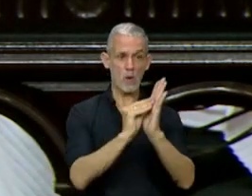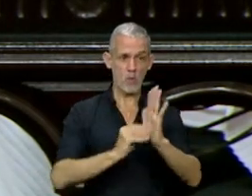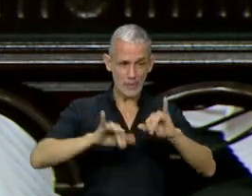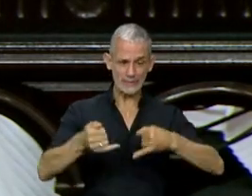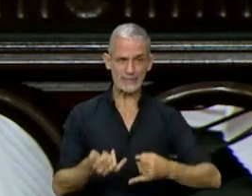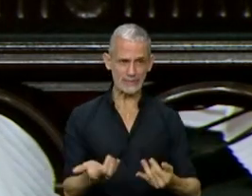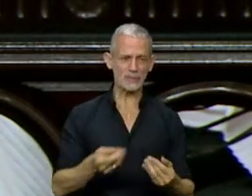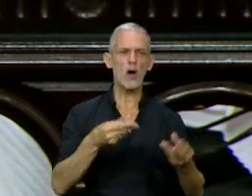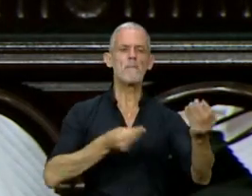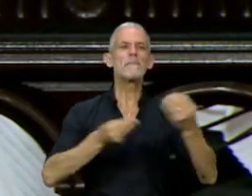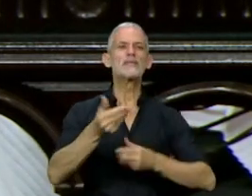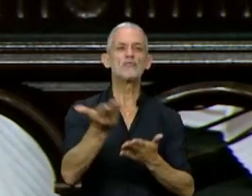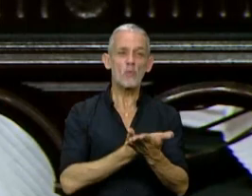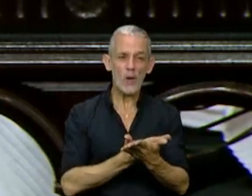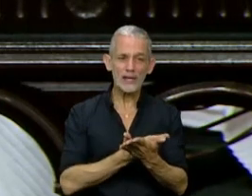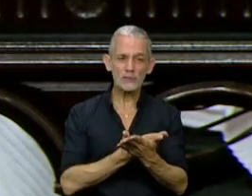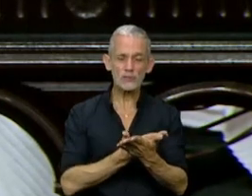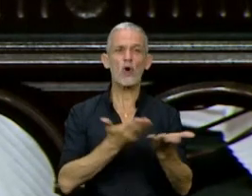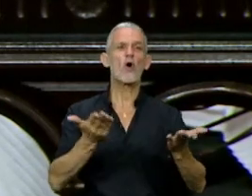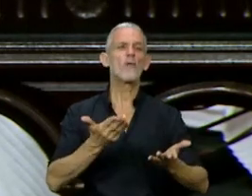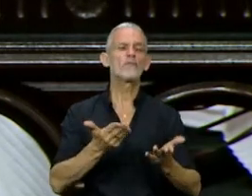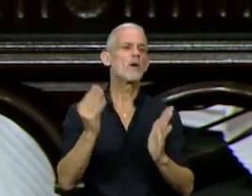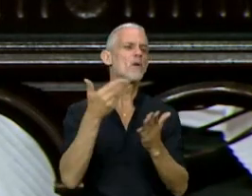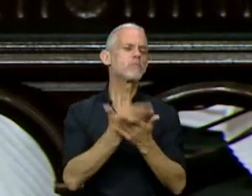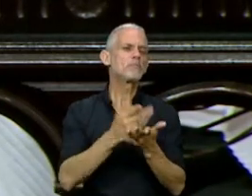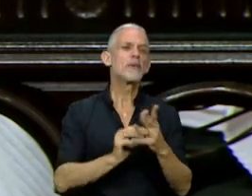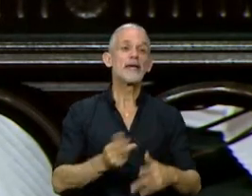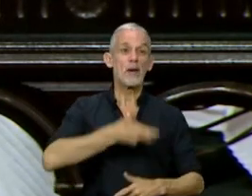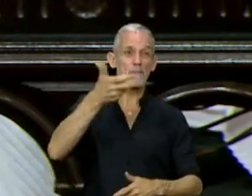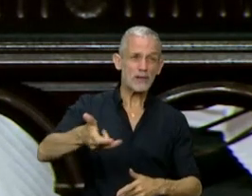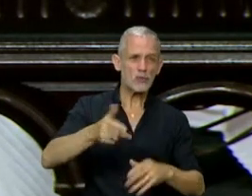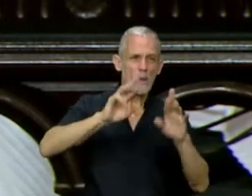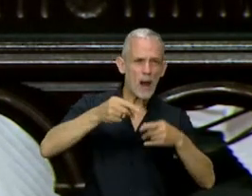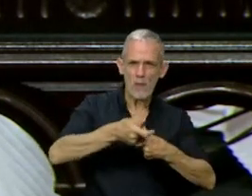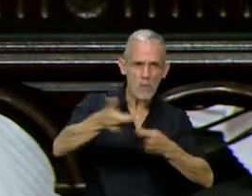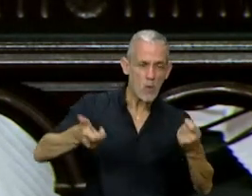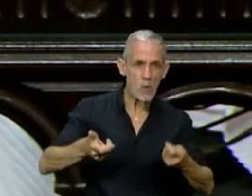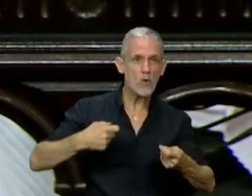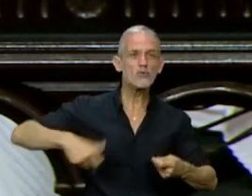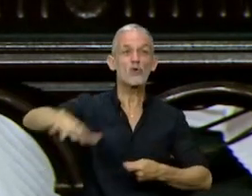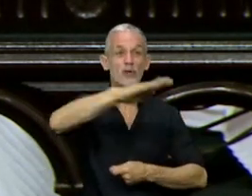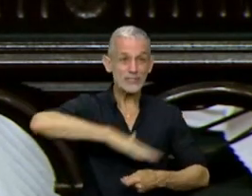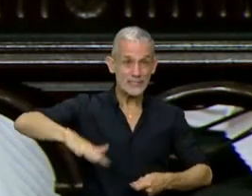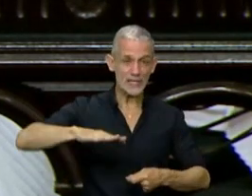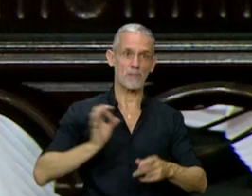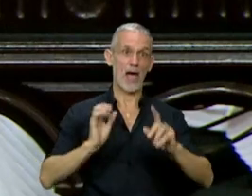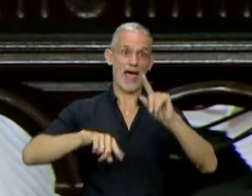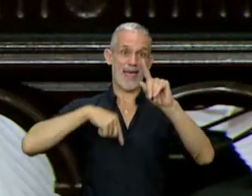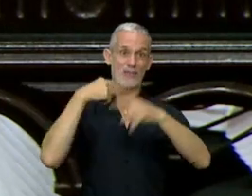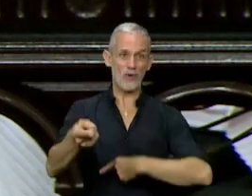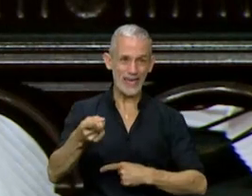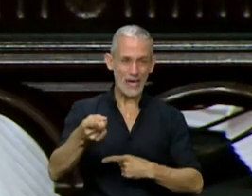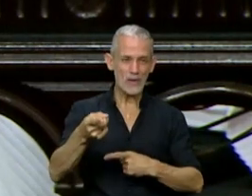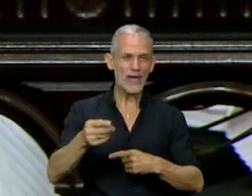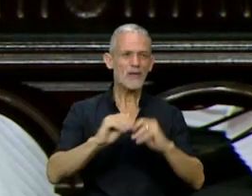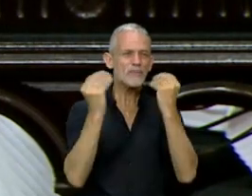reivindicar este presupuesto que plantea, entre otras cosas, una inversión social que hace posible que estemos el año que viene